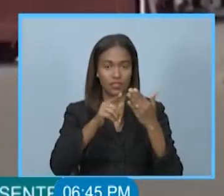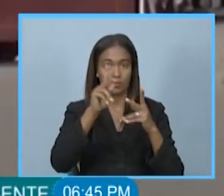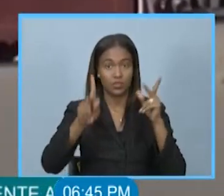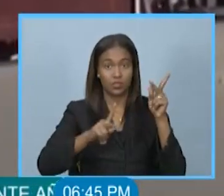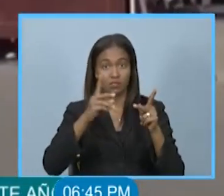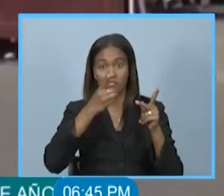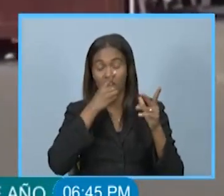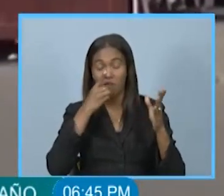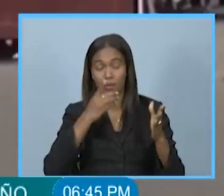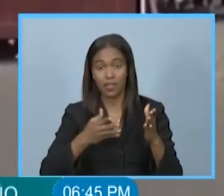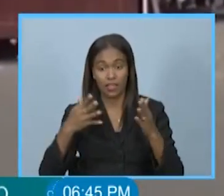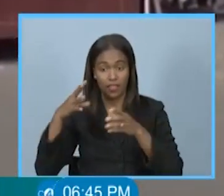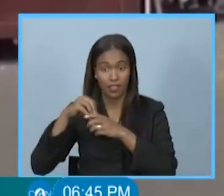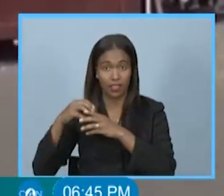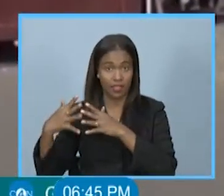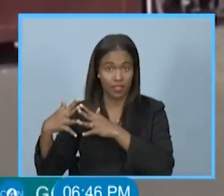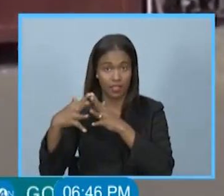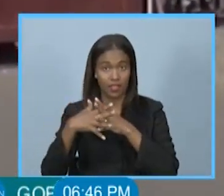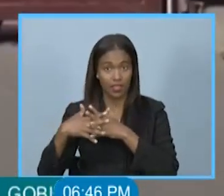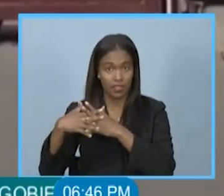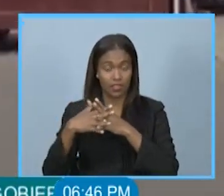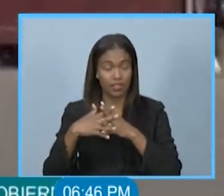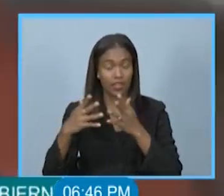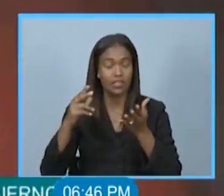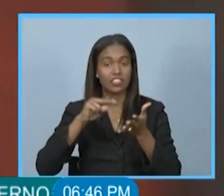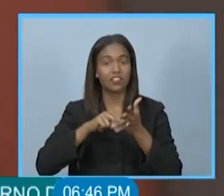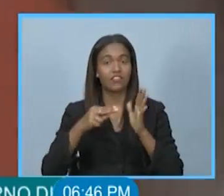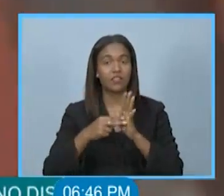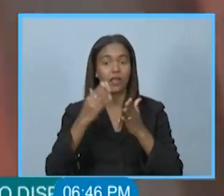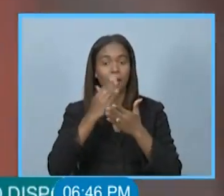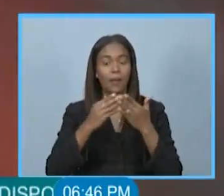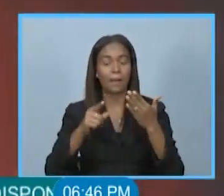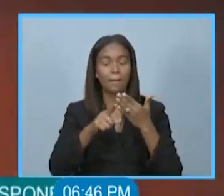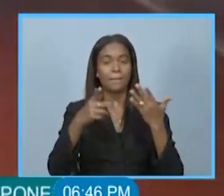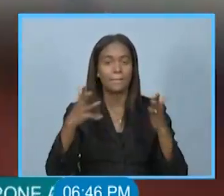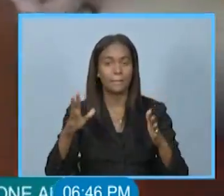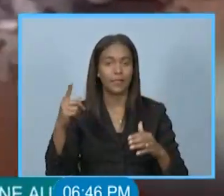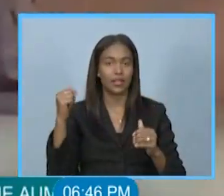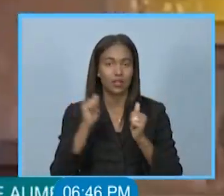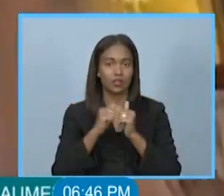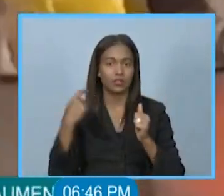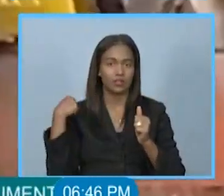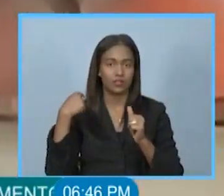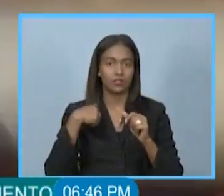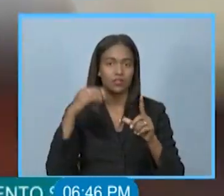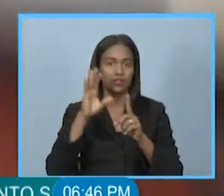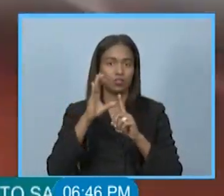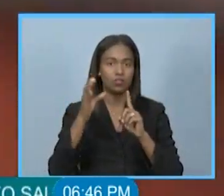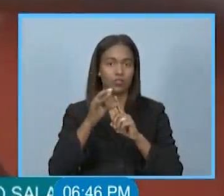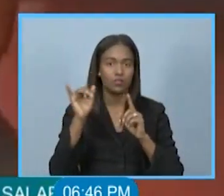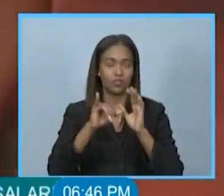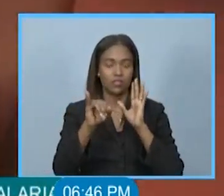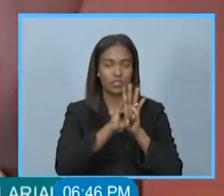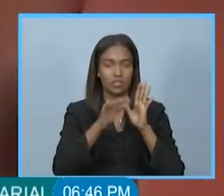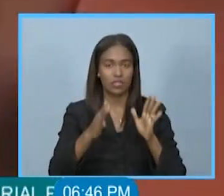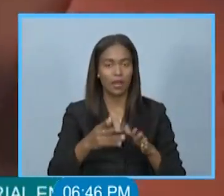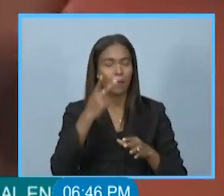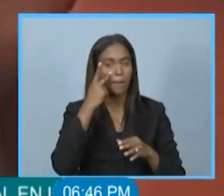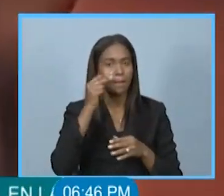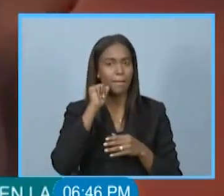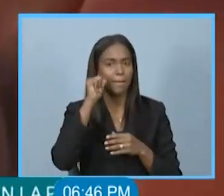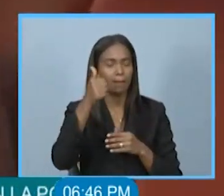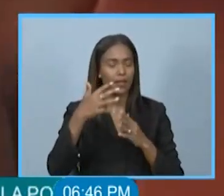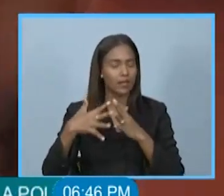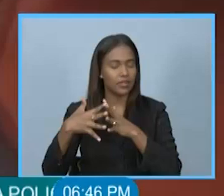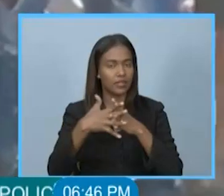dominicanos en Estados Unidos representa parte ya de nuestra cultura e identidad fíjese que mañana